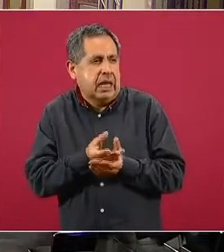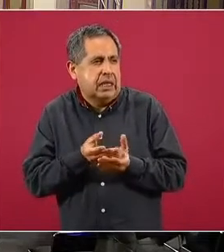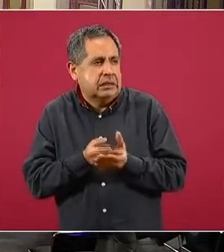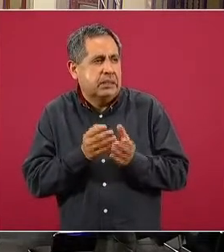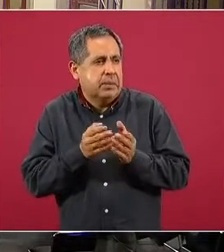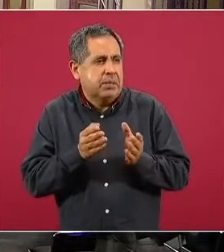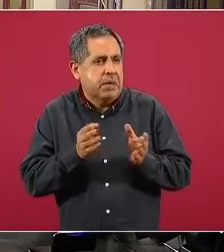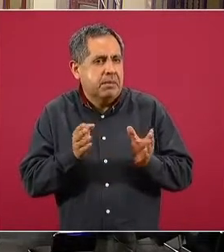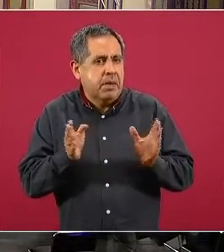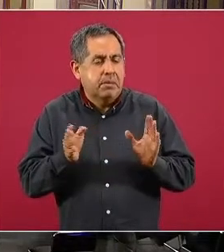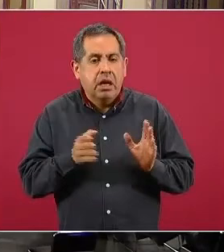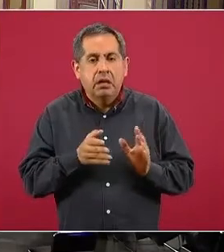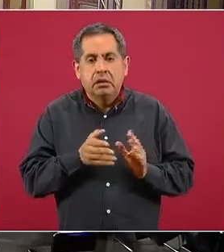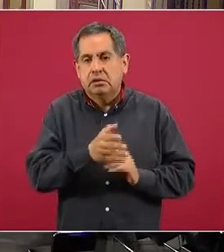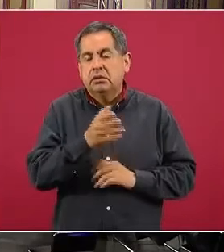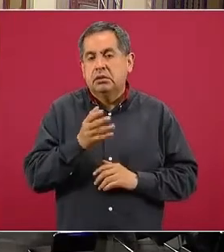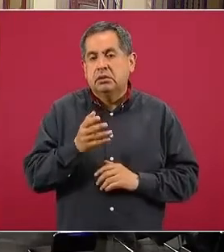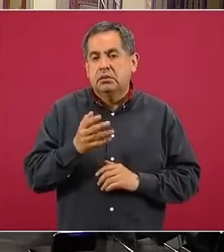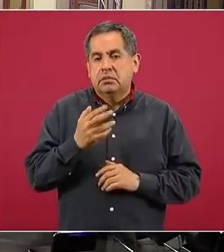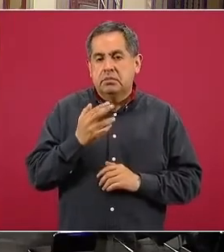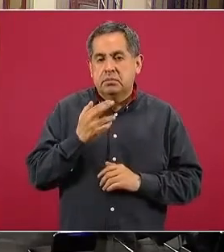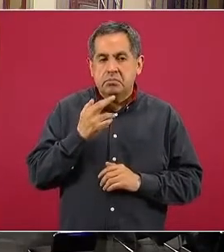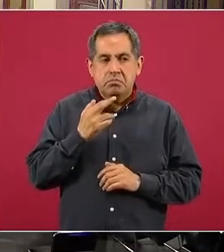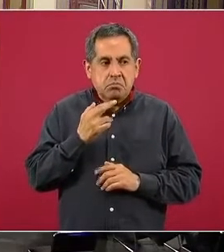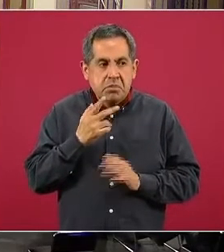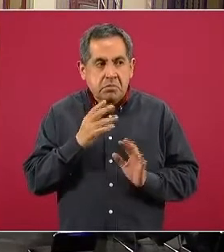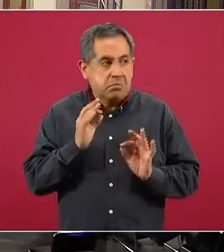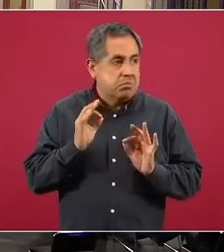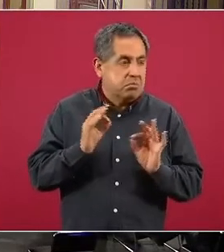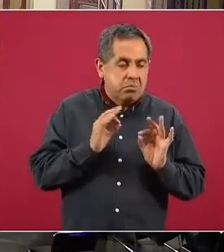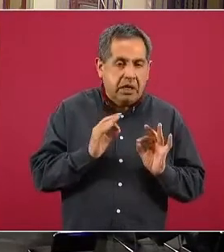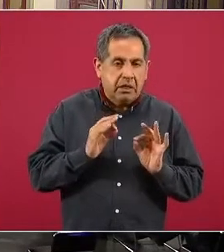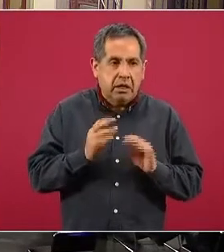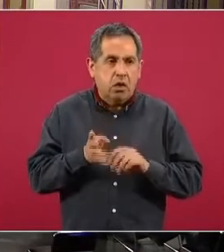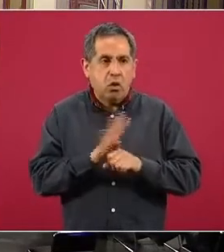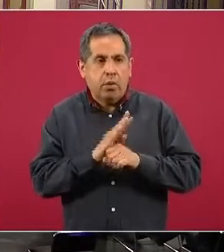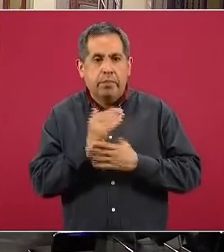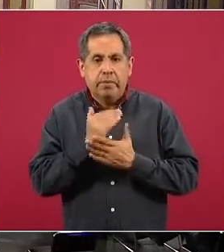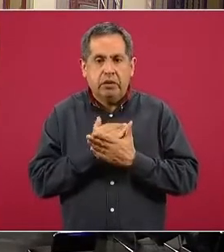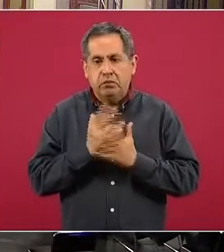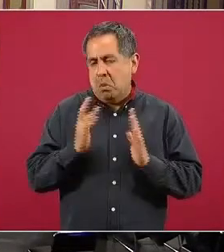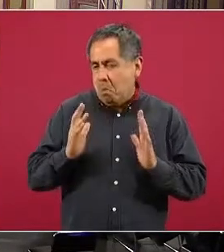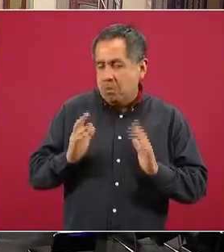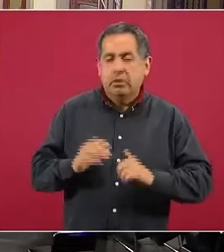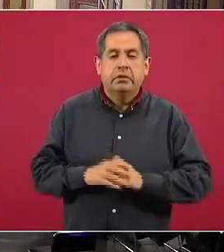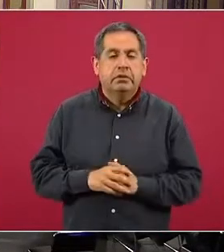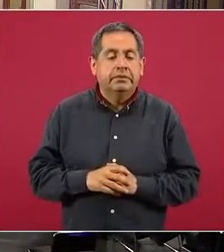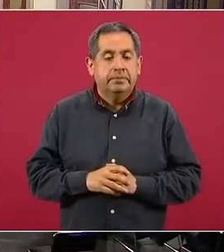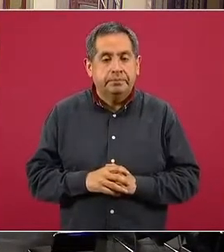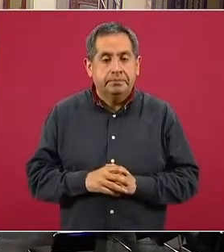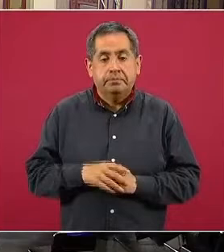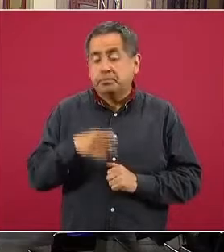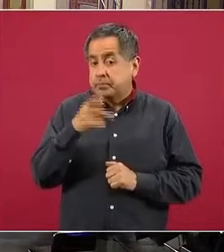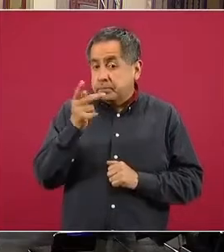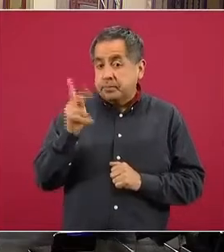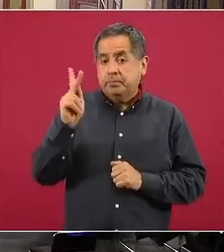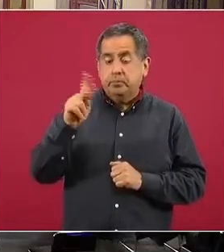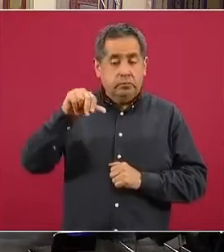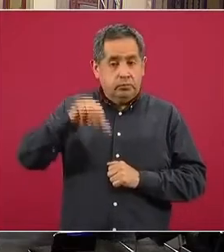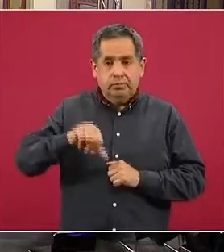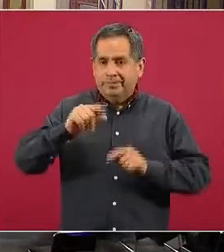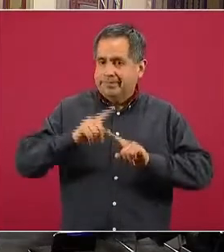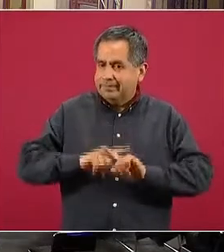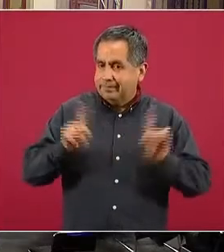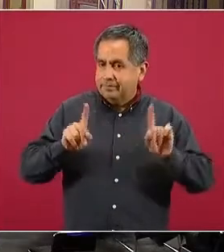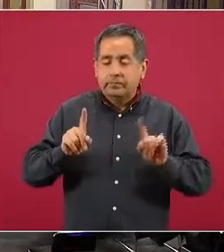alcanzan niveles de menor riesgo de contagios COVID. Sin embargo, y eso es lo que quiero mencionar hoy, que es diferente a